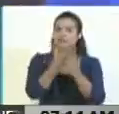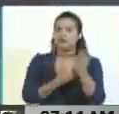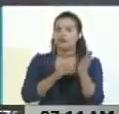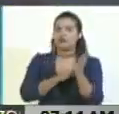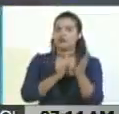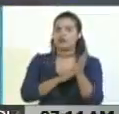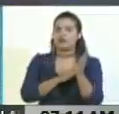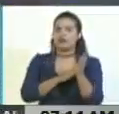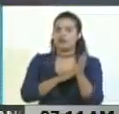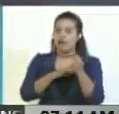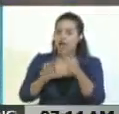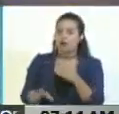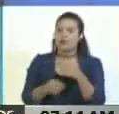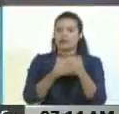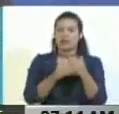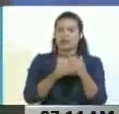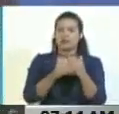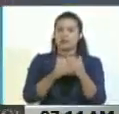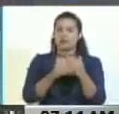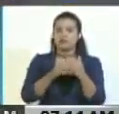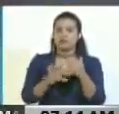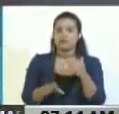complementar esa información que,